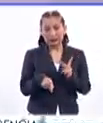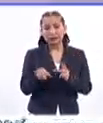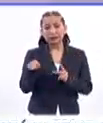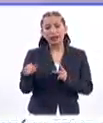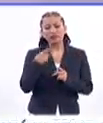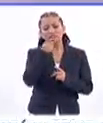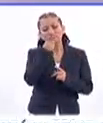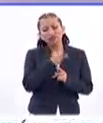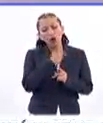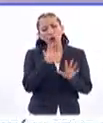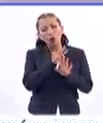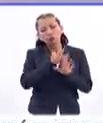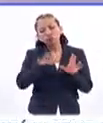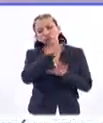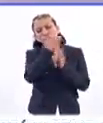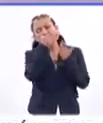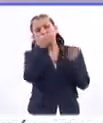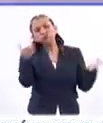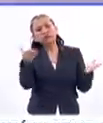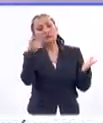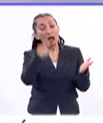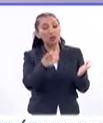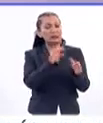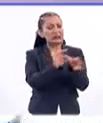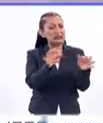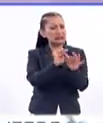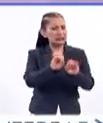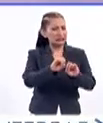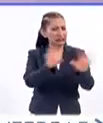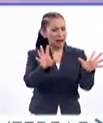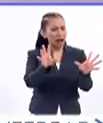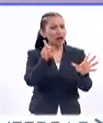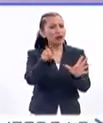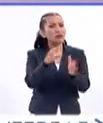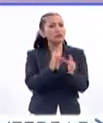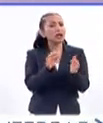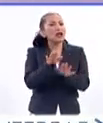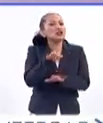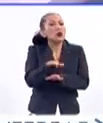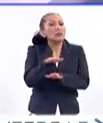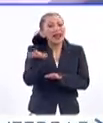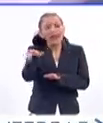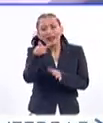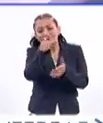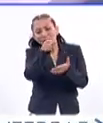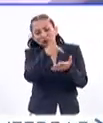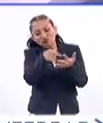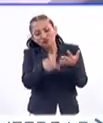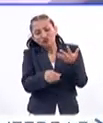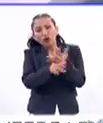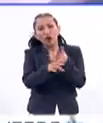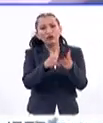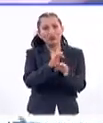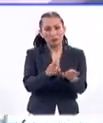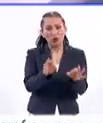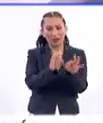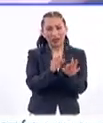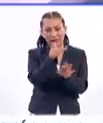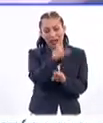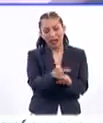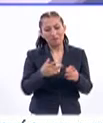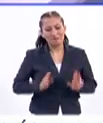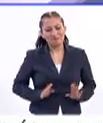pausa, pues nos hacía un panorama bastante detallado y nos platicaba de todos estos aspectos importantes de